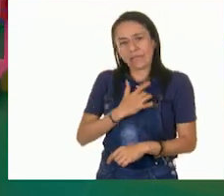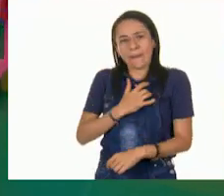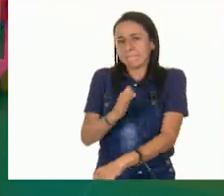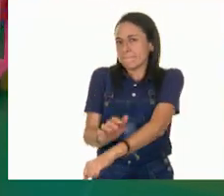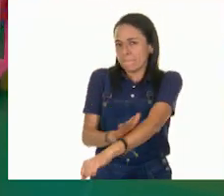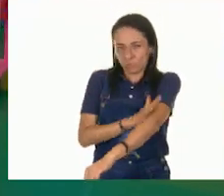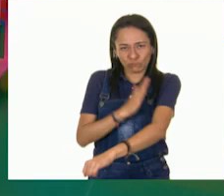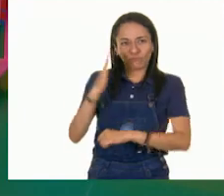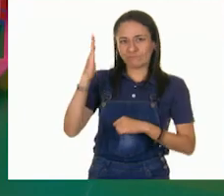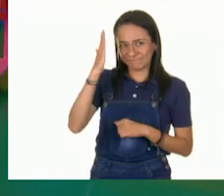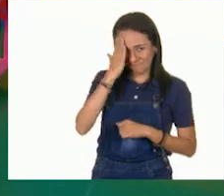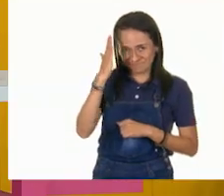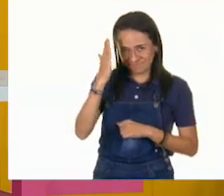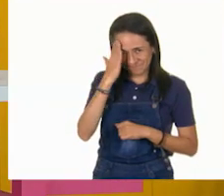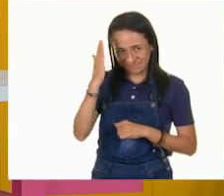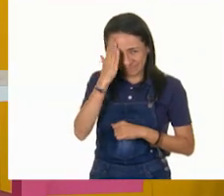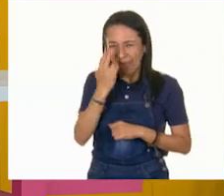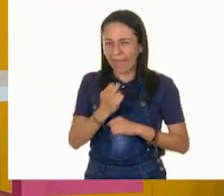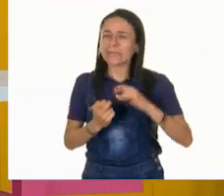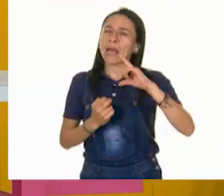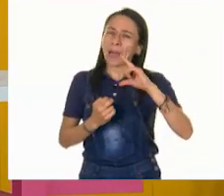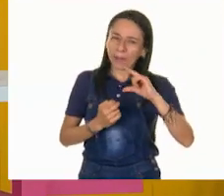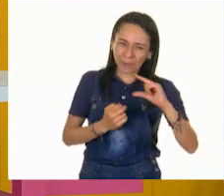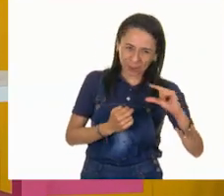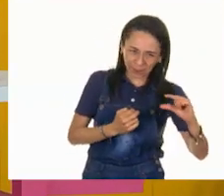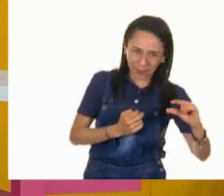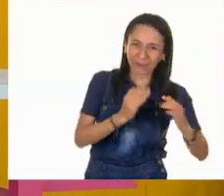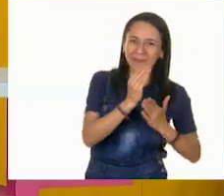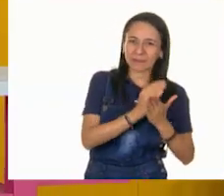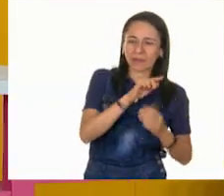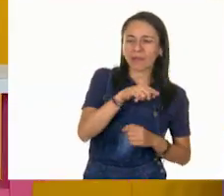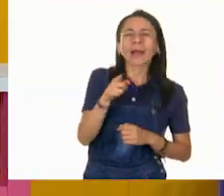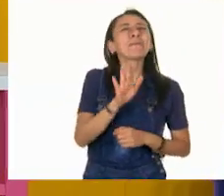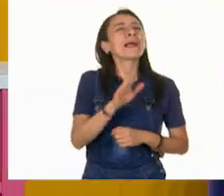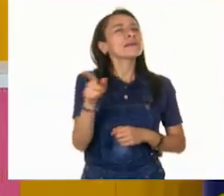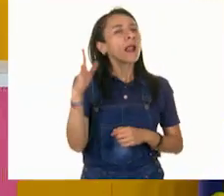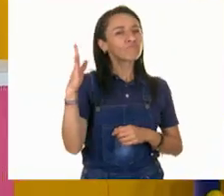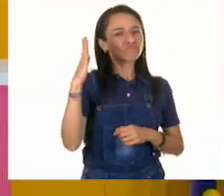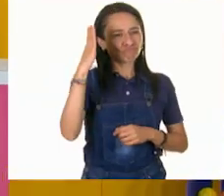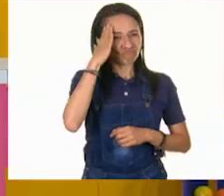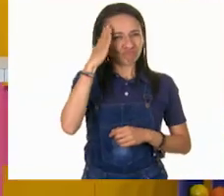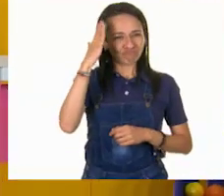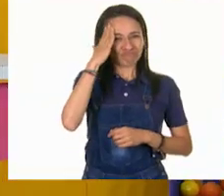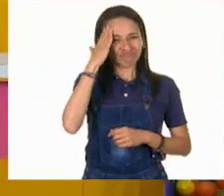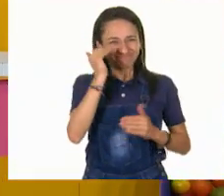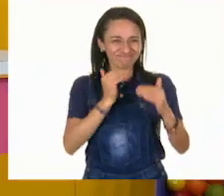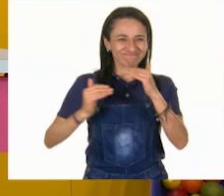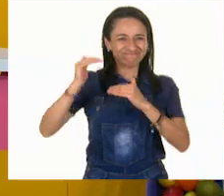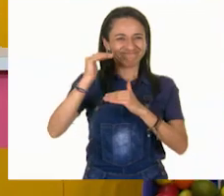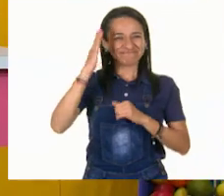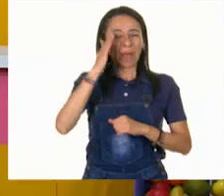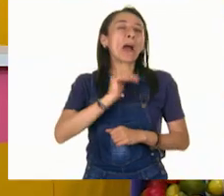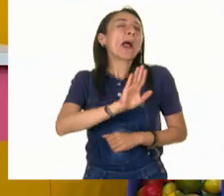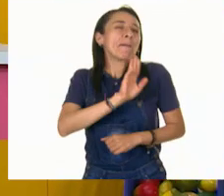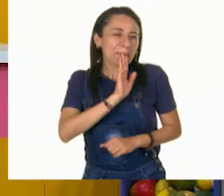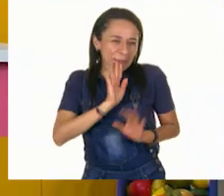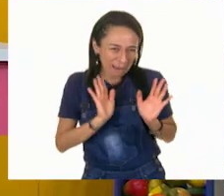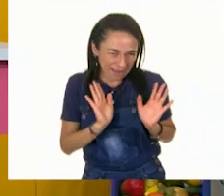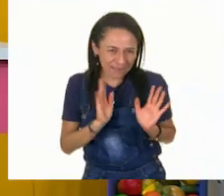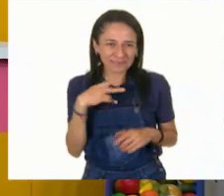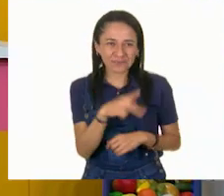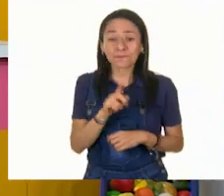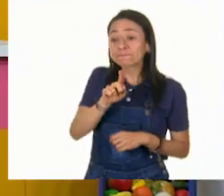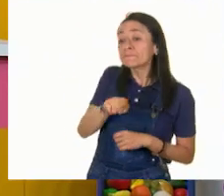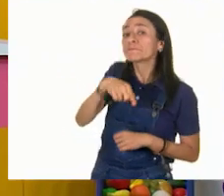y estas son las primas menores. Esa es la mamá, digamos. La mamá, digamos. A ver, la siguiente emoción. Con la siguiente. ¿Cuál